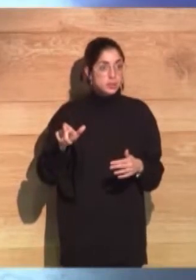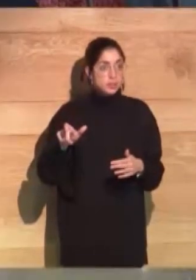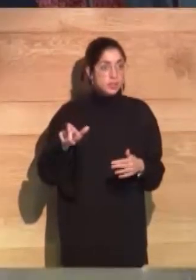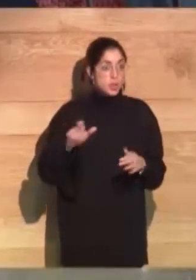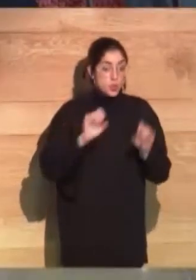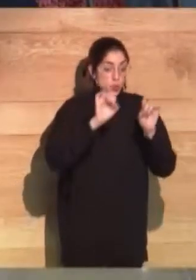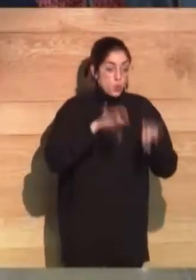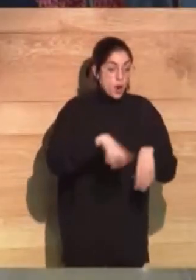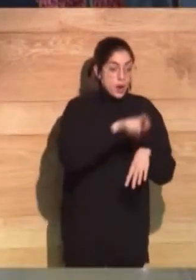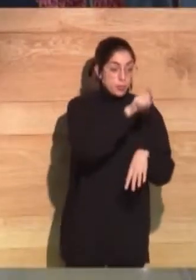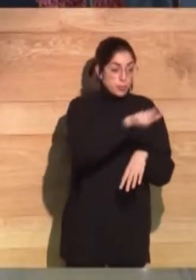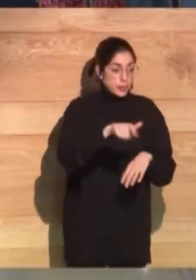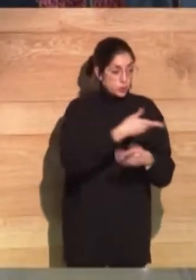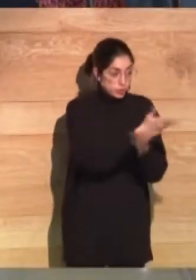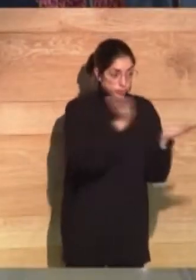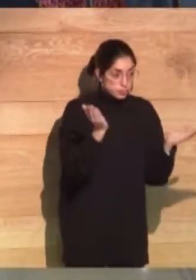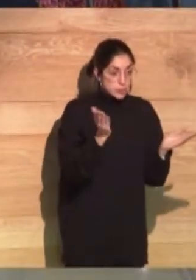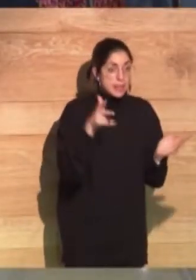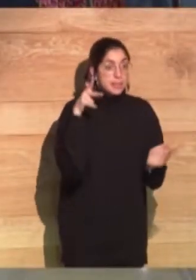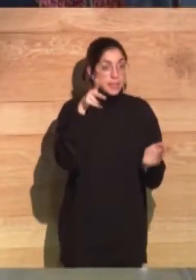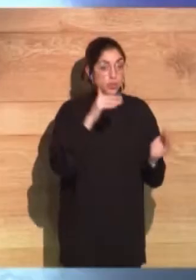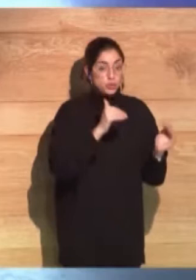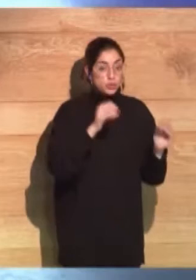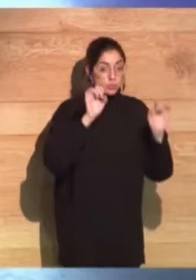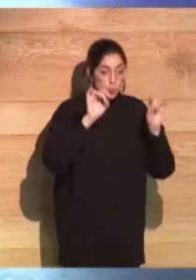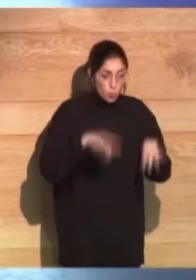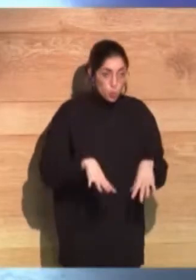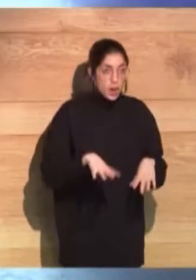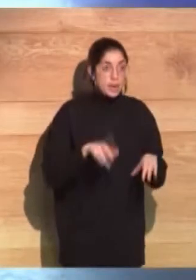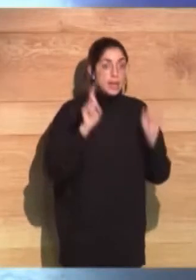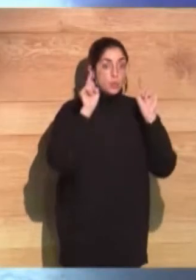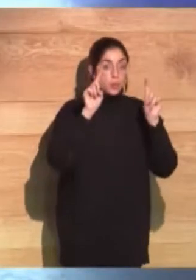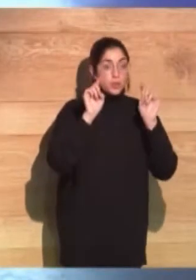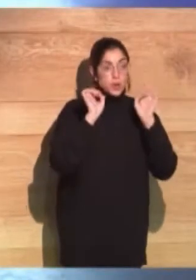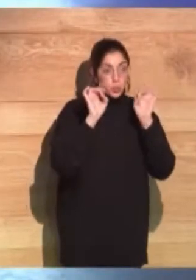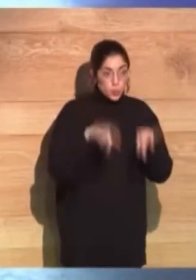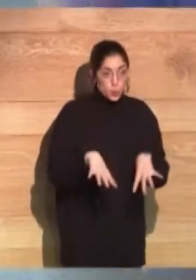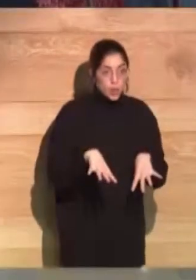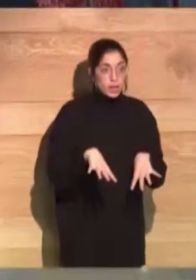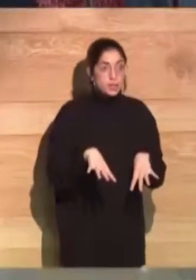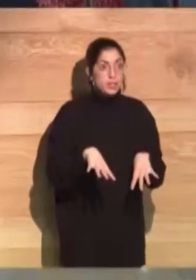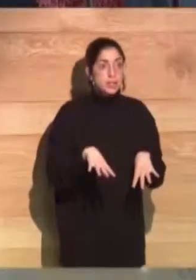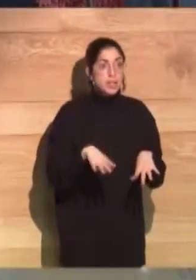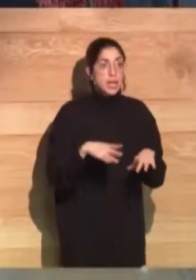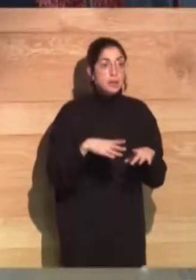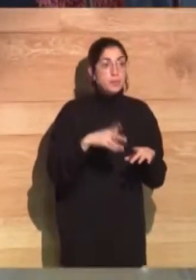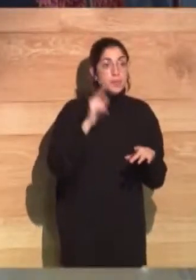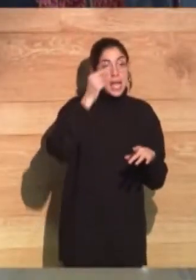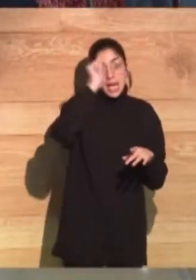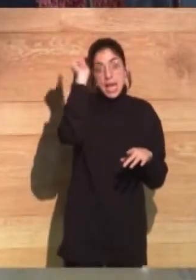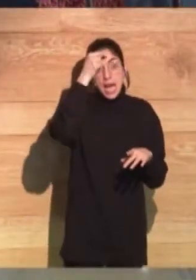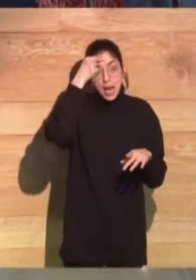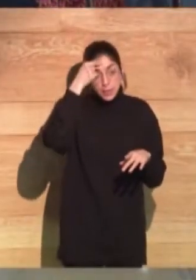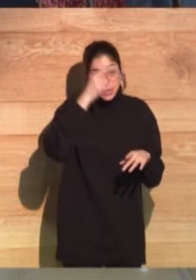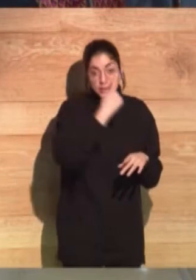como todas las demás, con los mismos derechos, con la misma educación, con las mismas cualidades, con la